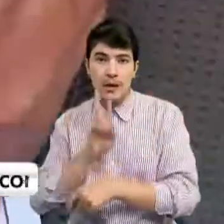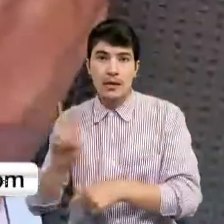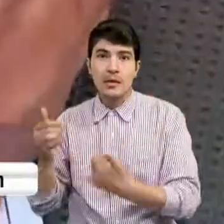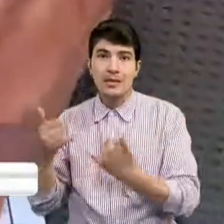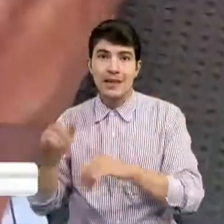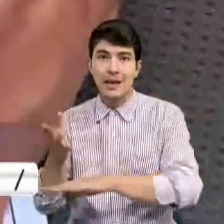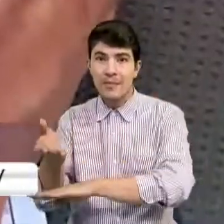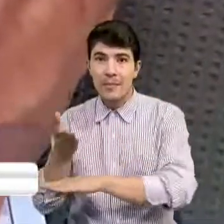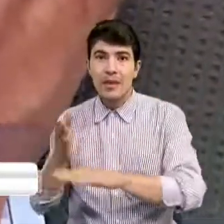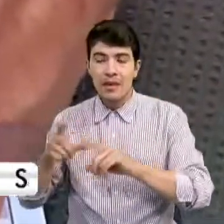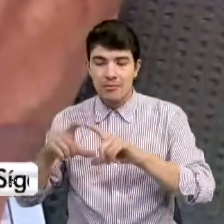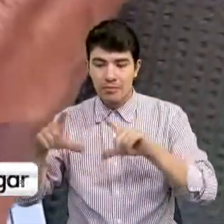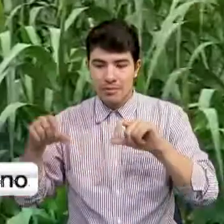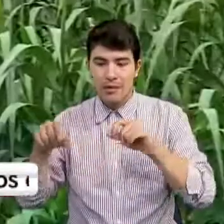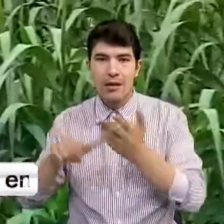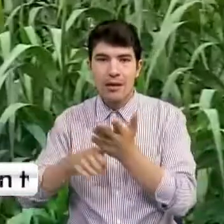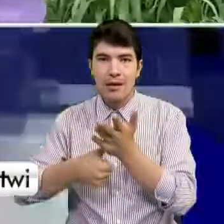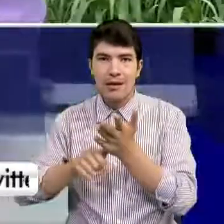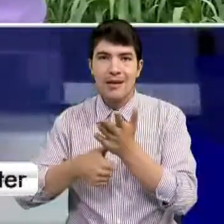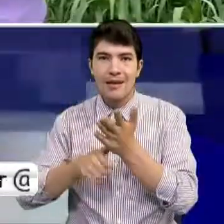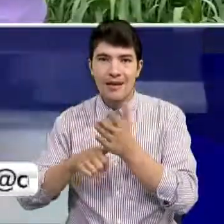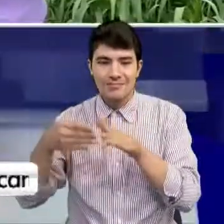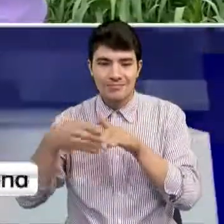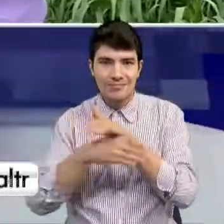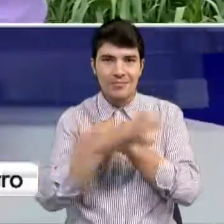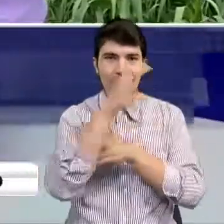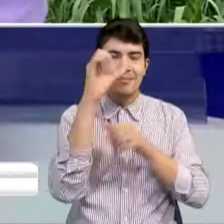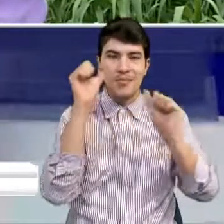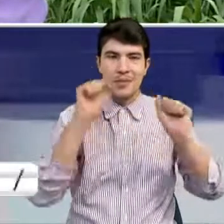tarjeta migratoria fronteriza. Compañeros, hasta aquí toda la